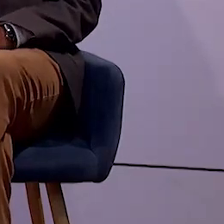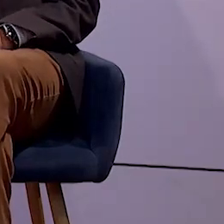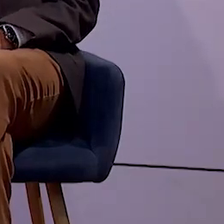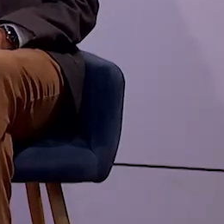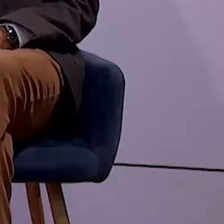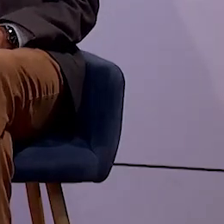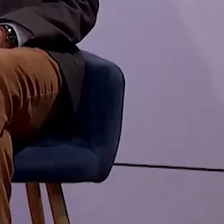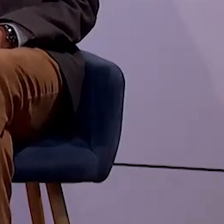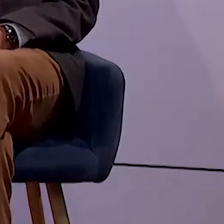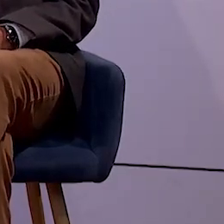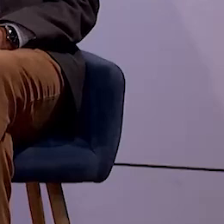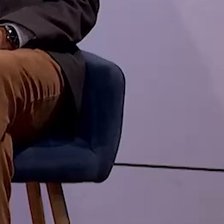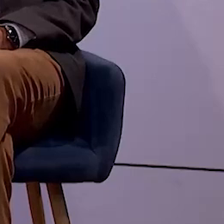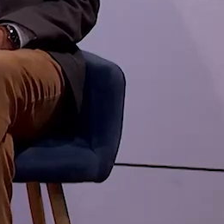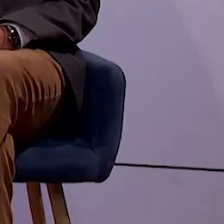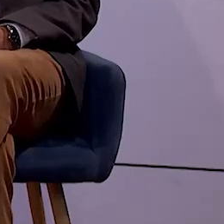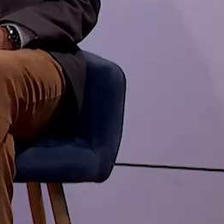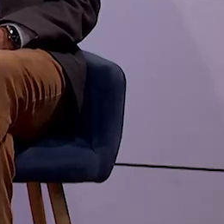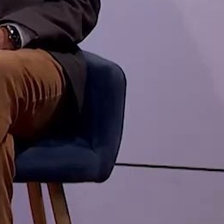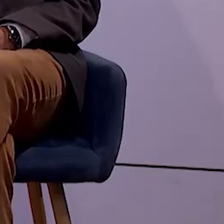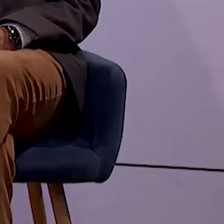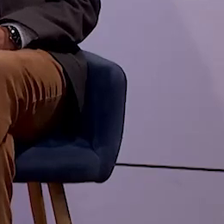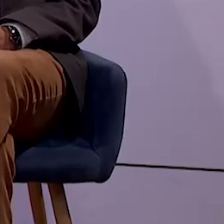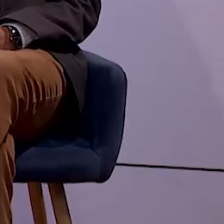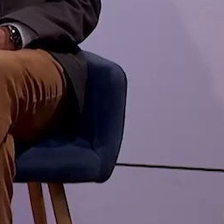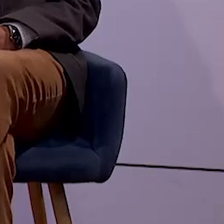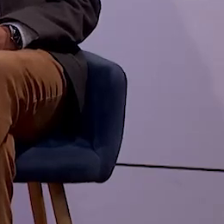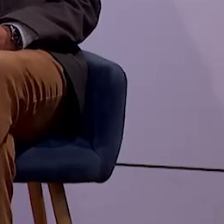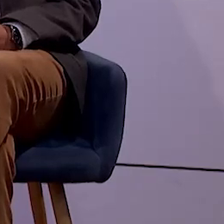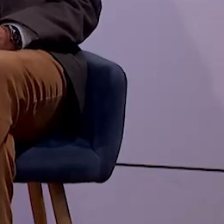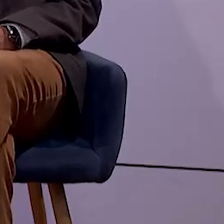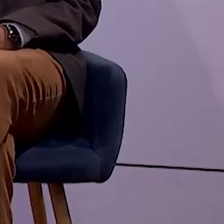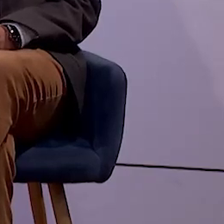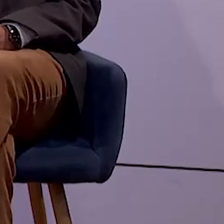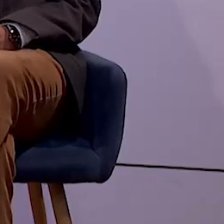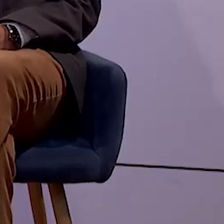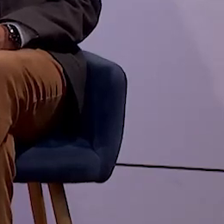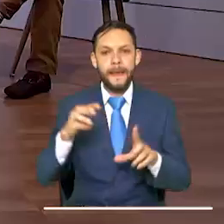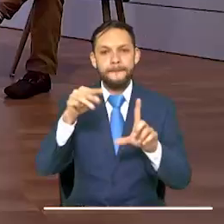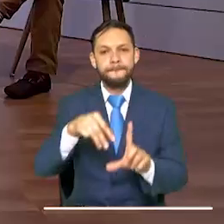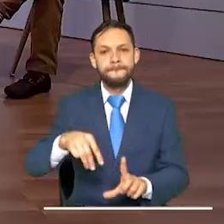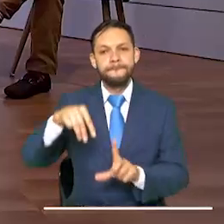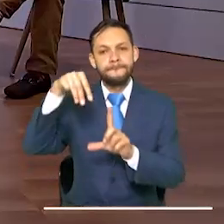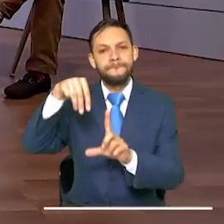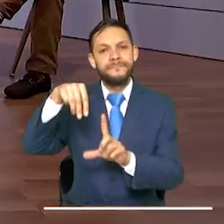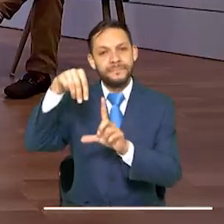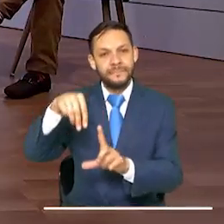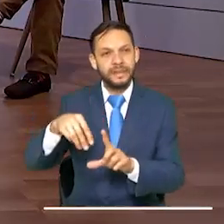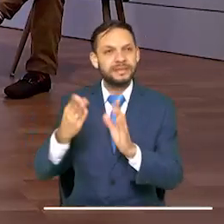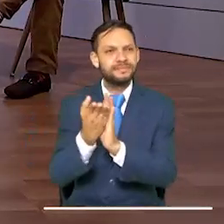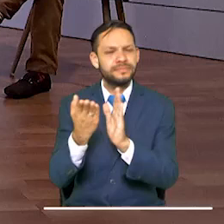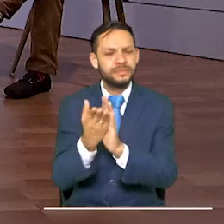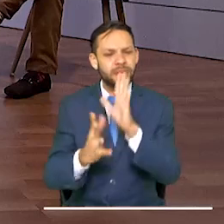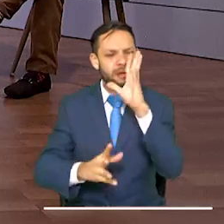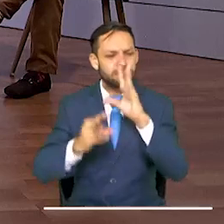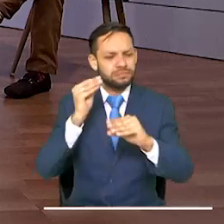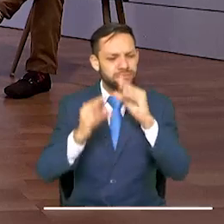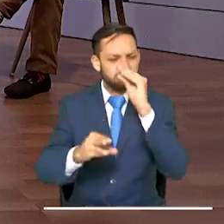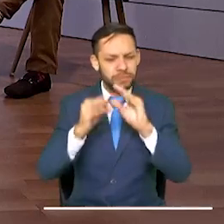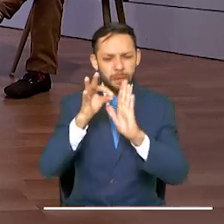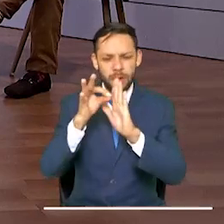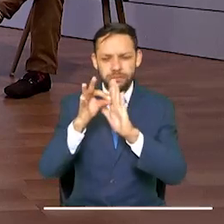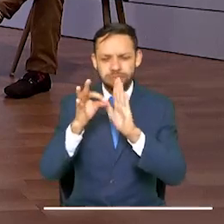fui de los gestores, y fue la maestría de Cultura y Droga. Entonces, en esa perspectiva de la conexión que